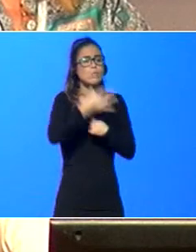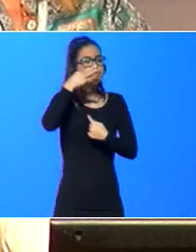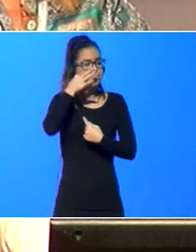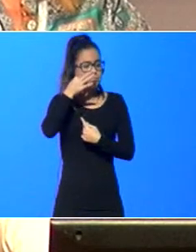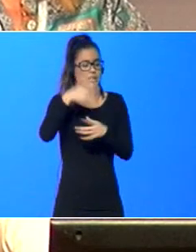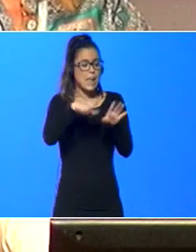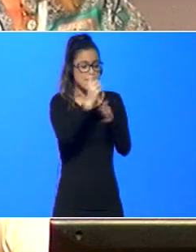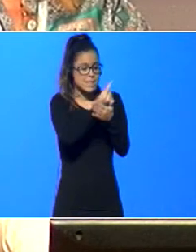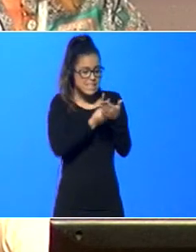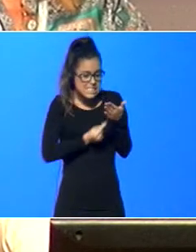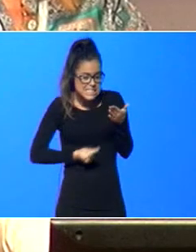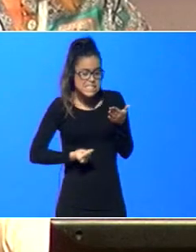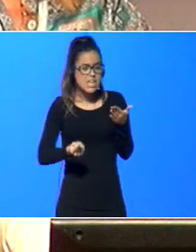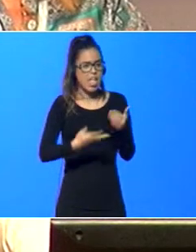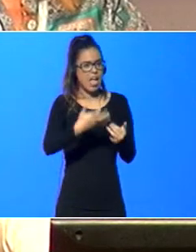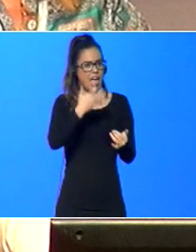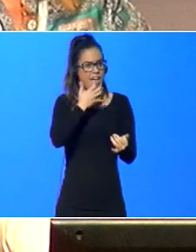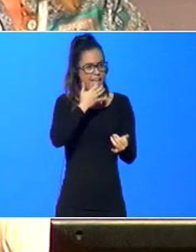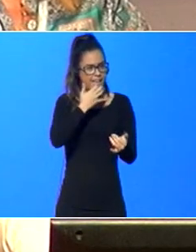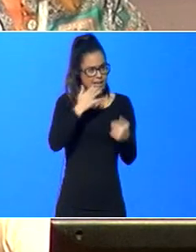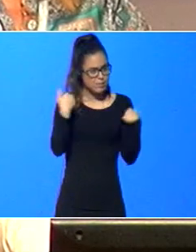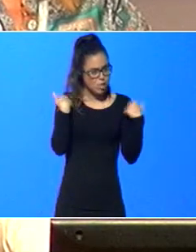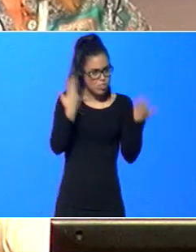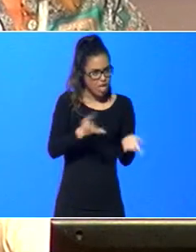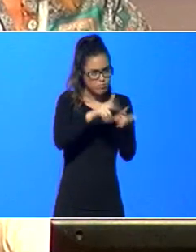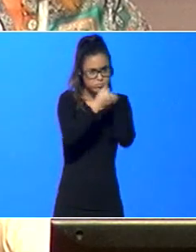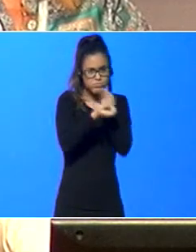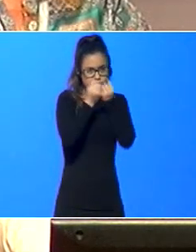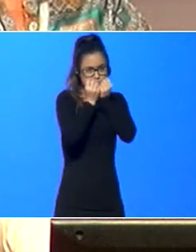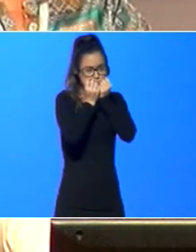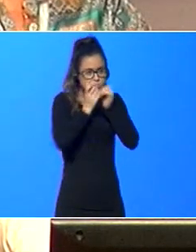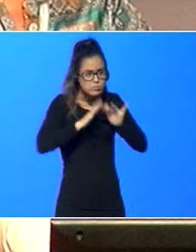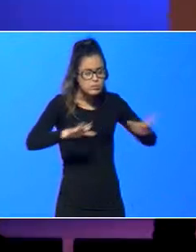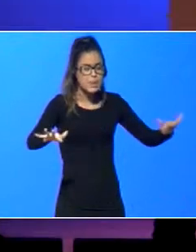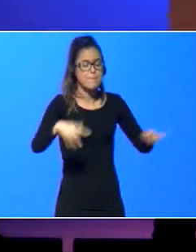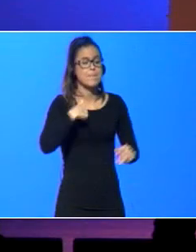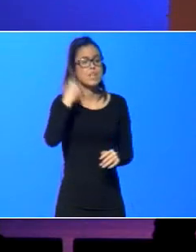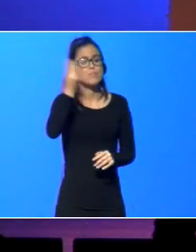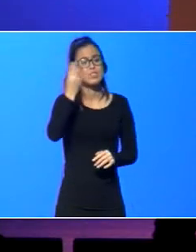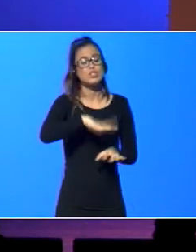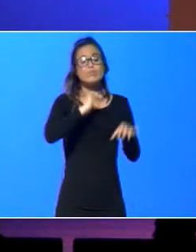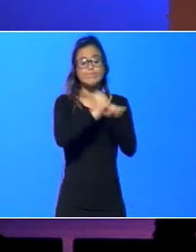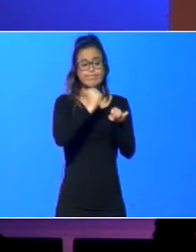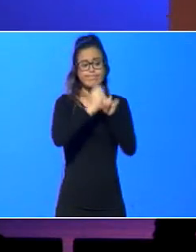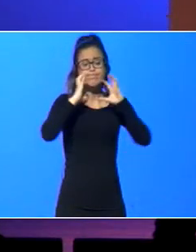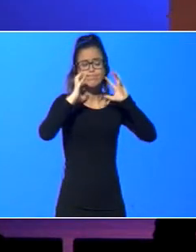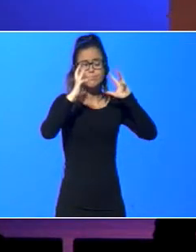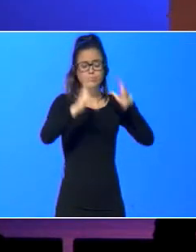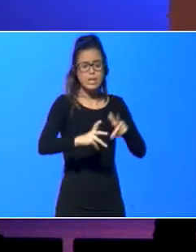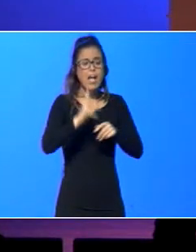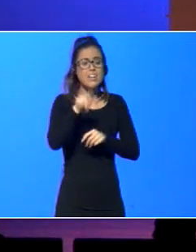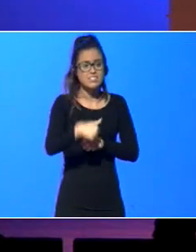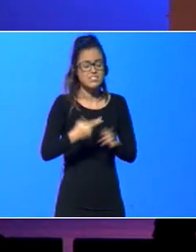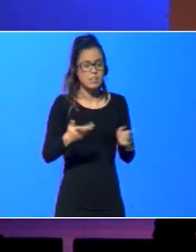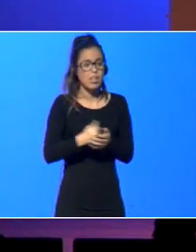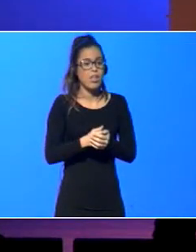diseinatu, ejemplifikatu eta zabaldu egin behar dira, eta nik uste dut horrek lana ekarriko dagoela, eta